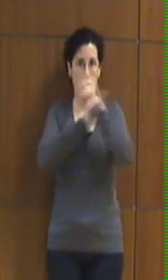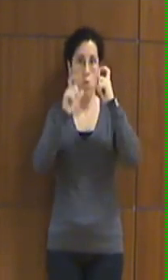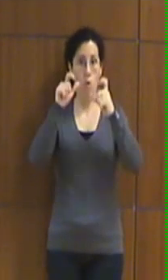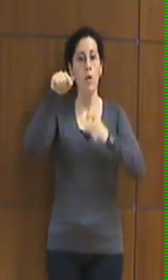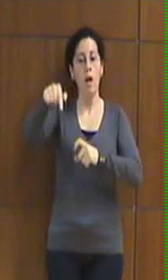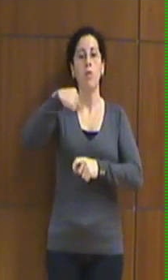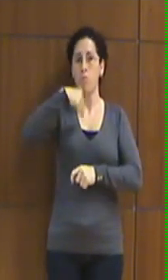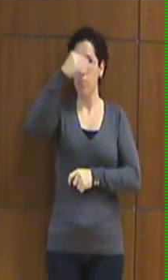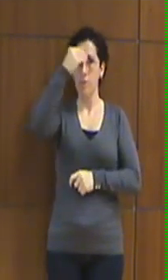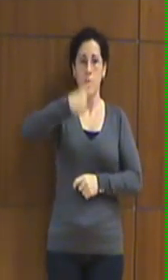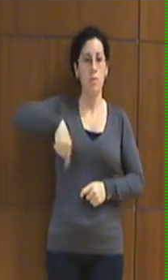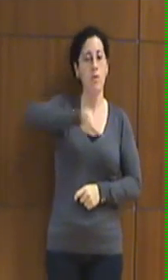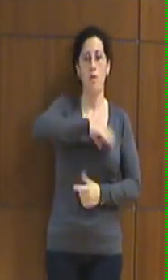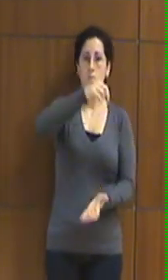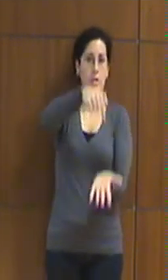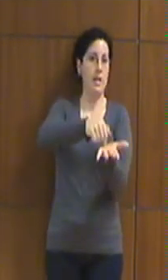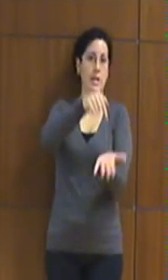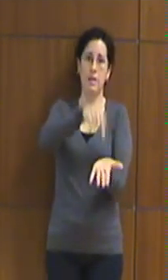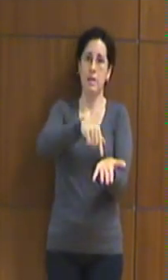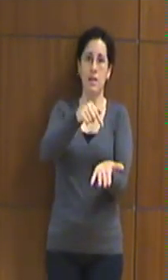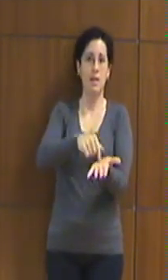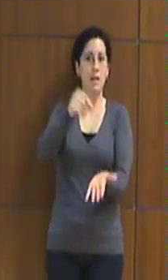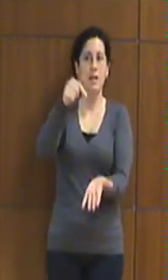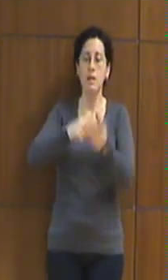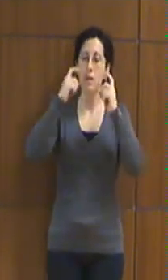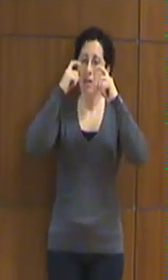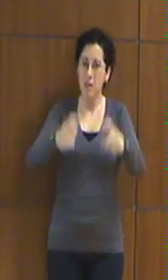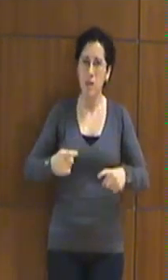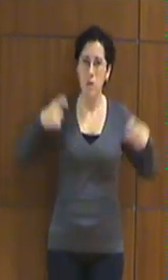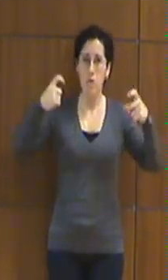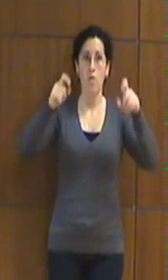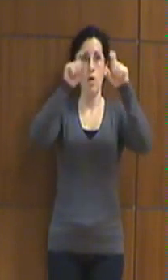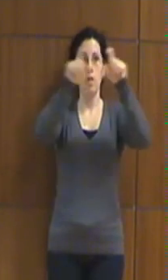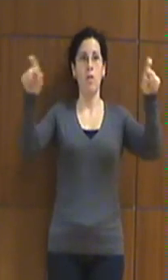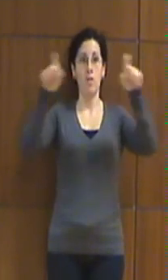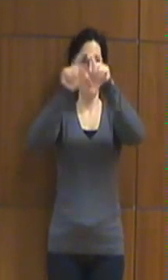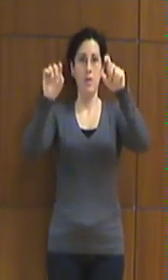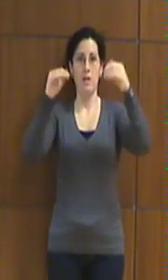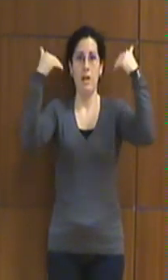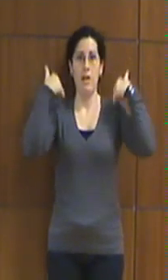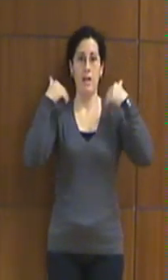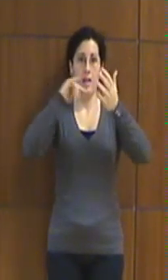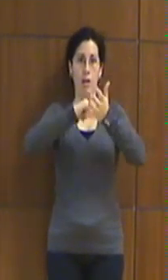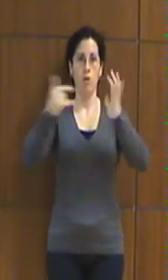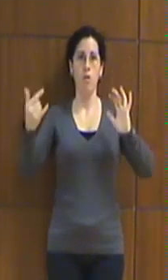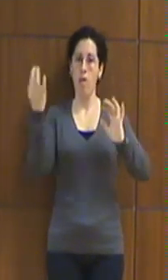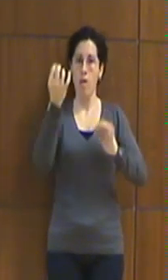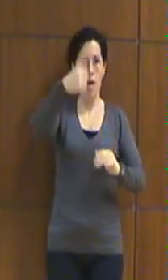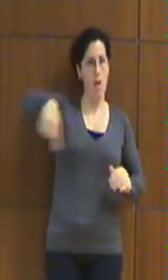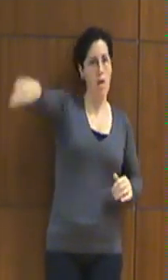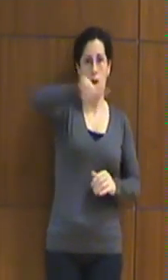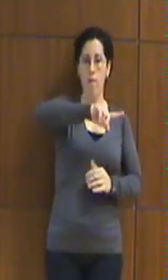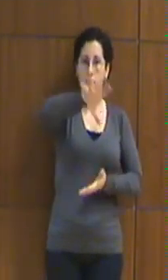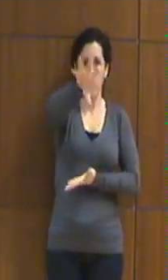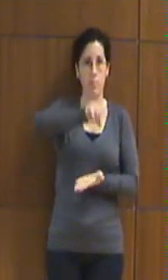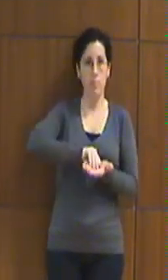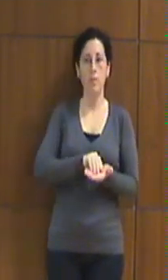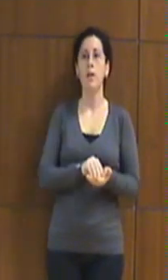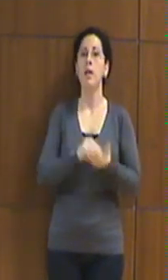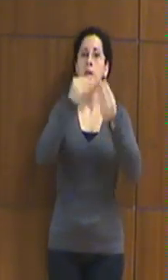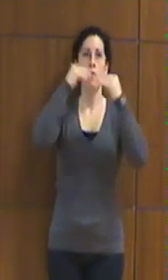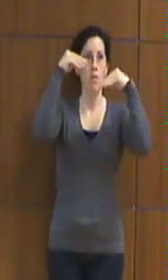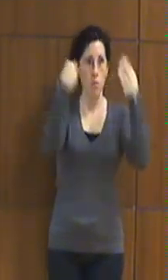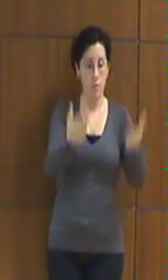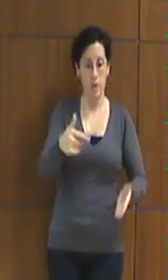exigir un gran esfuerzo a las compañías tecnológicas. Mire usted, pues está muy bien que usted en Madrid